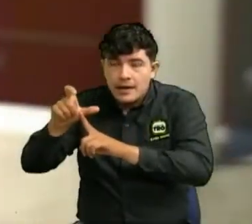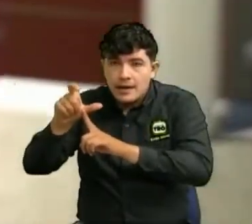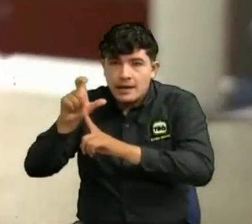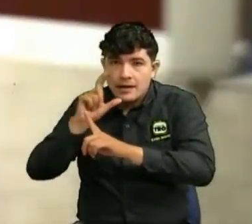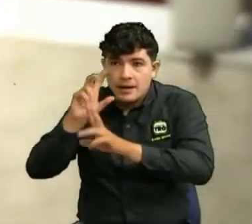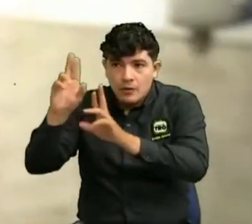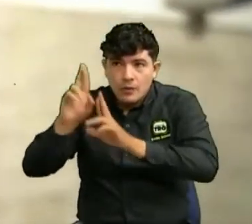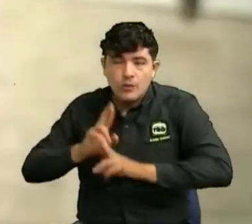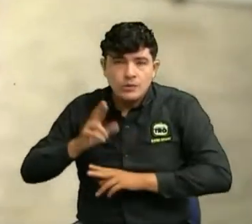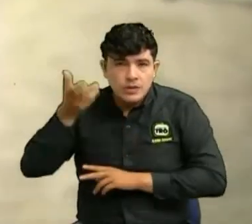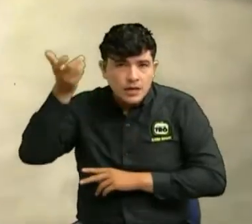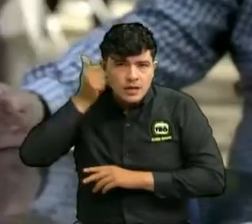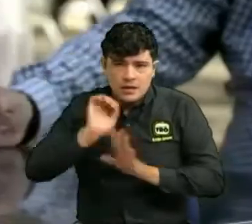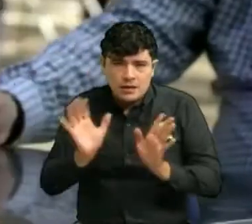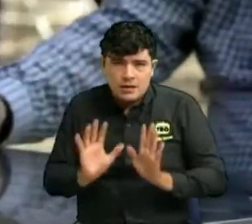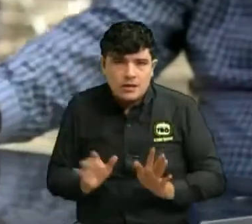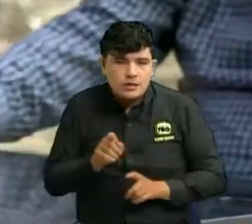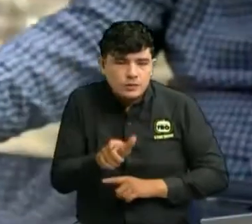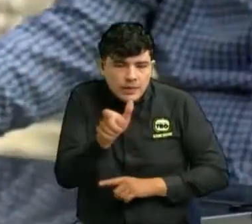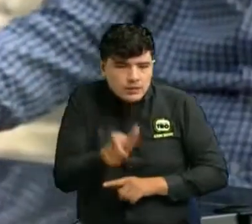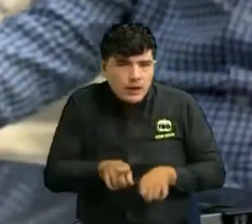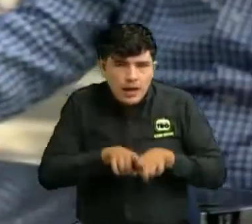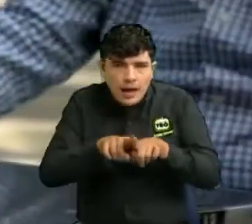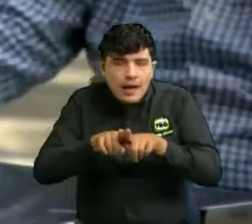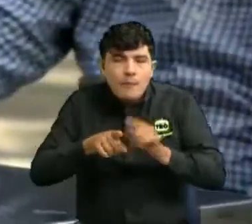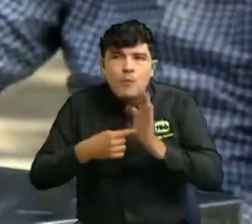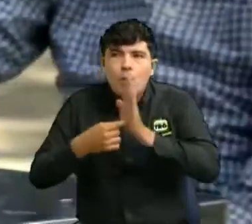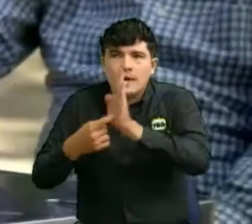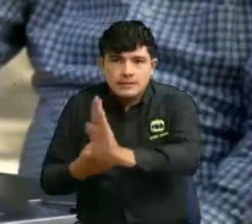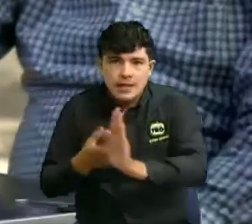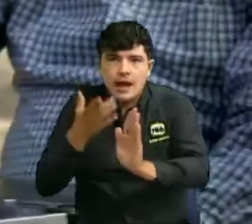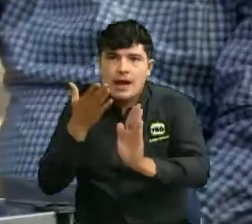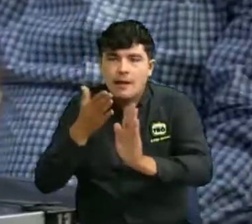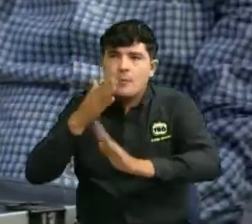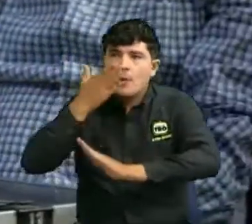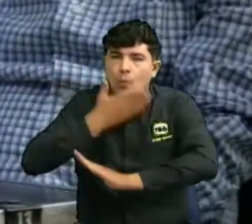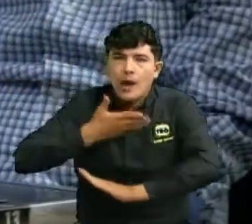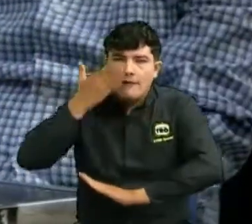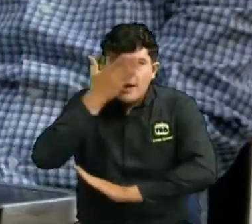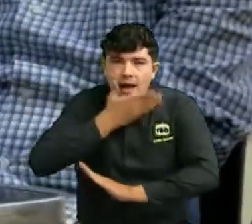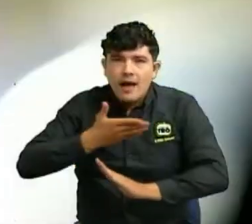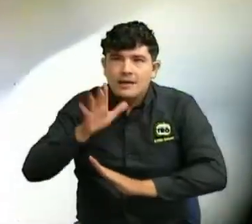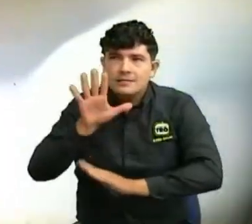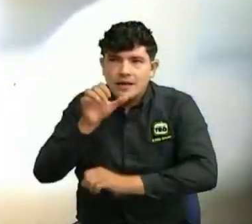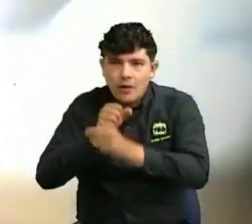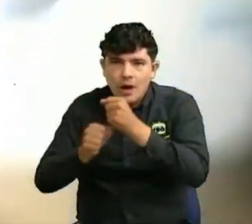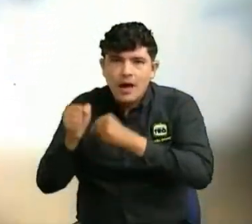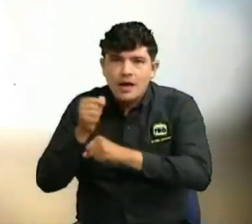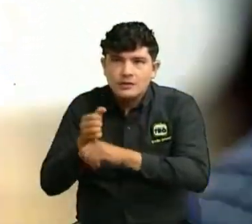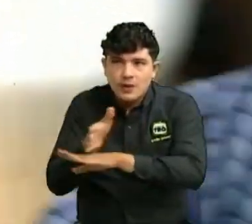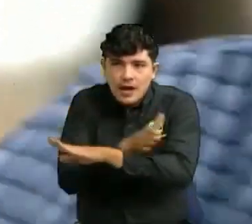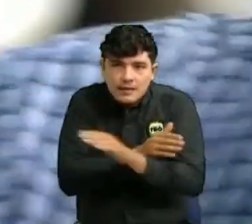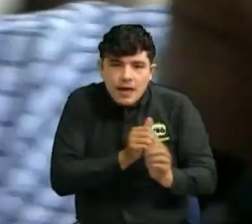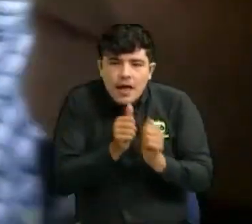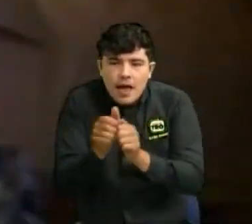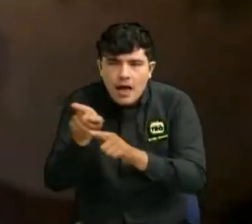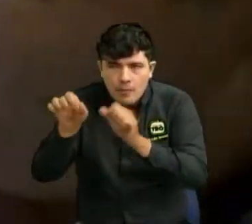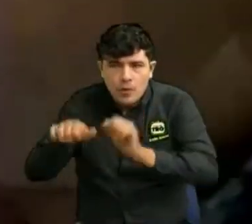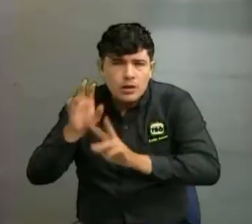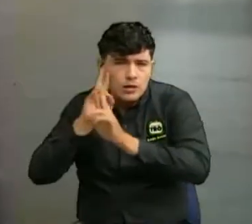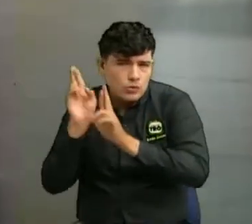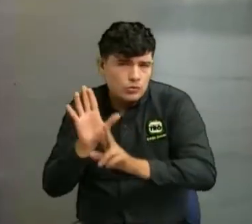la convivencia. Con que se acredite la convivencia, nace la pensión. Si ya estamos hablando de un